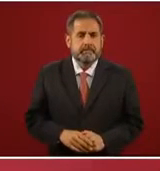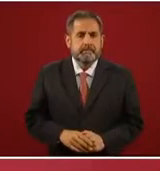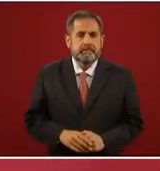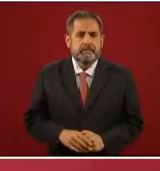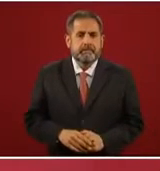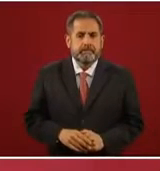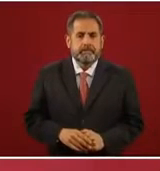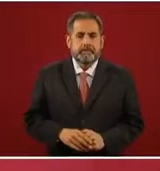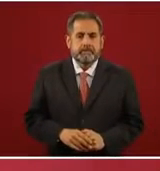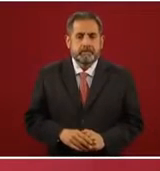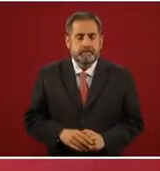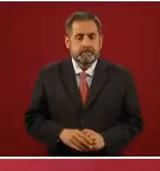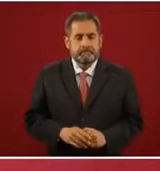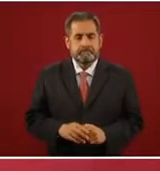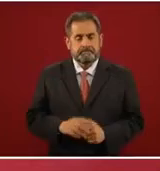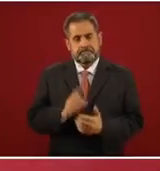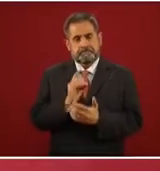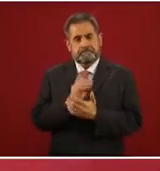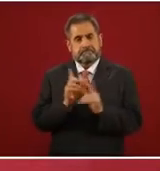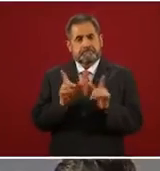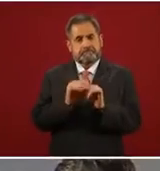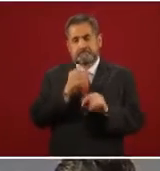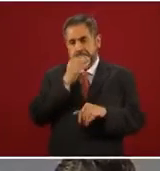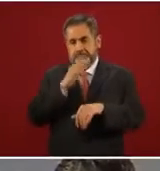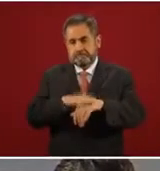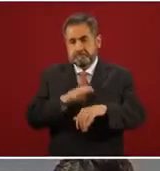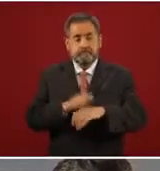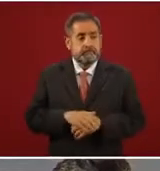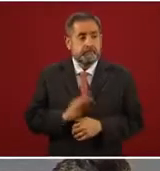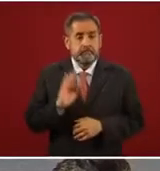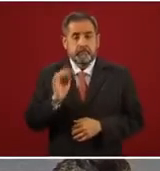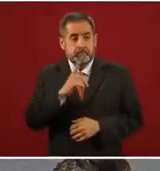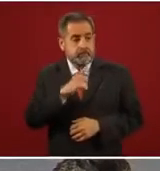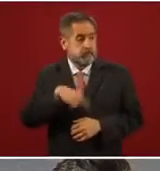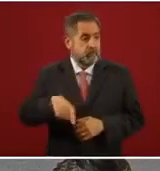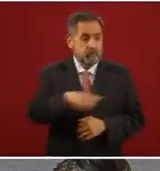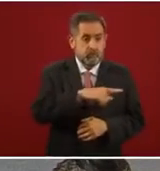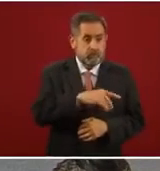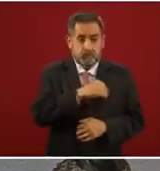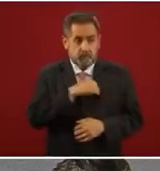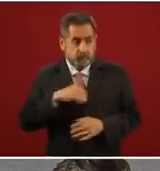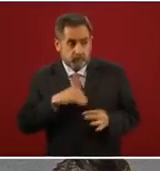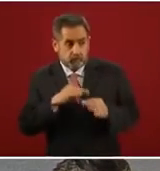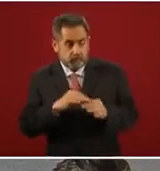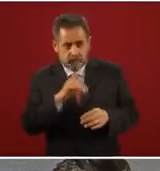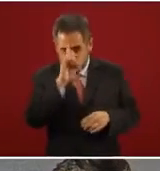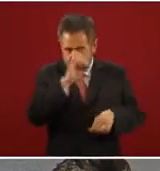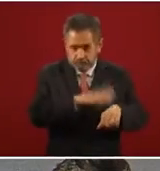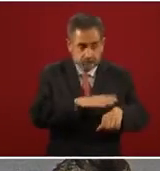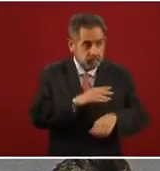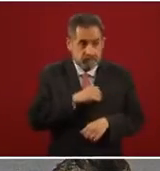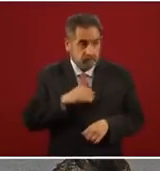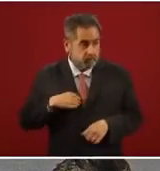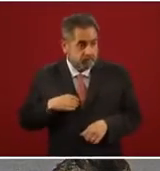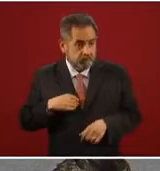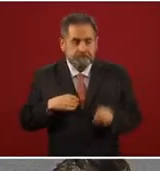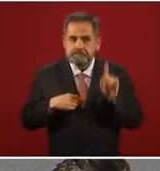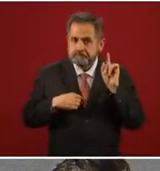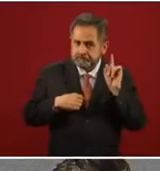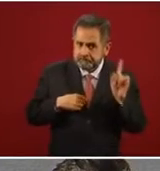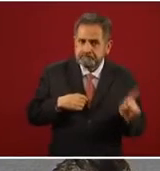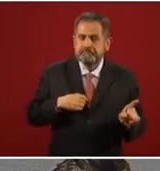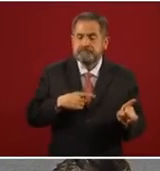Solo me resta decirles que de no cumplirse esta recomendación se podrá caer